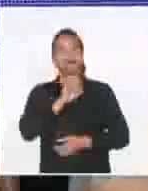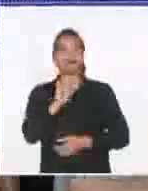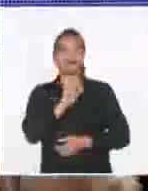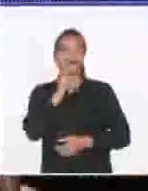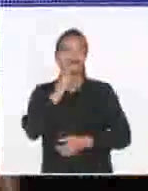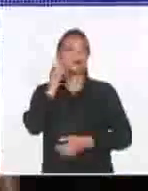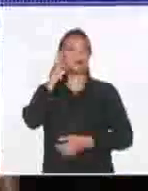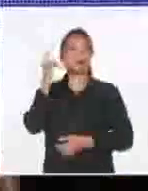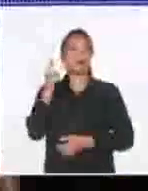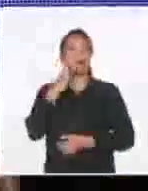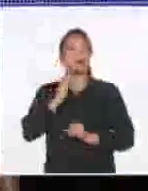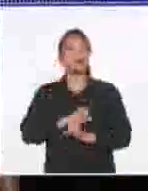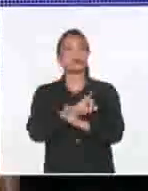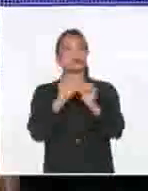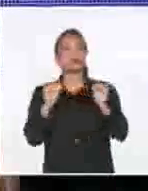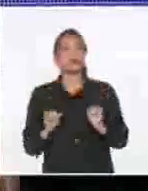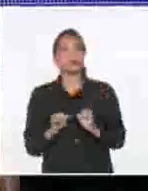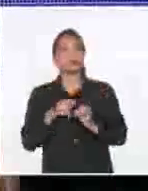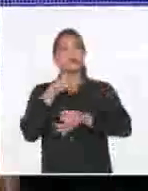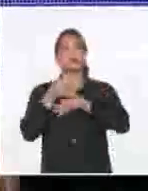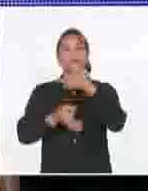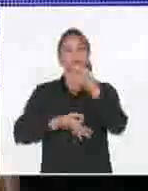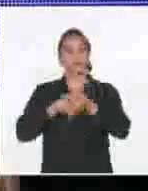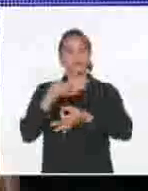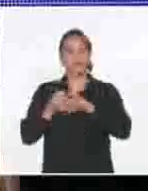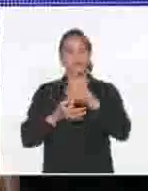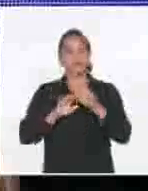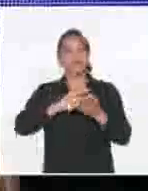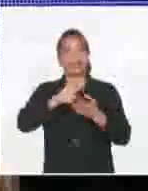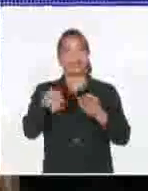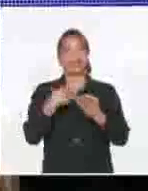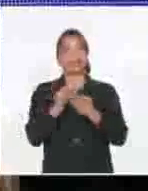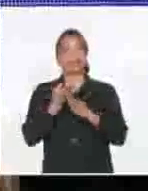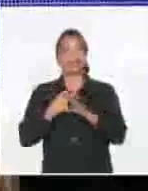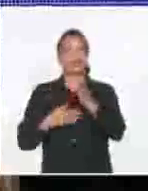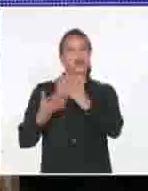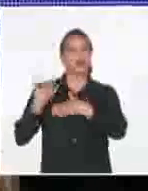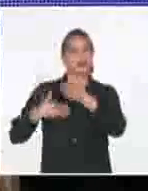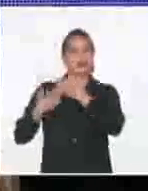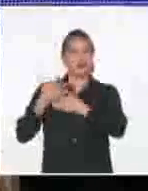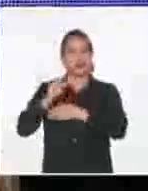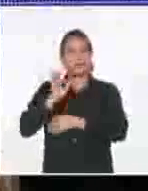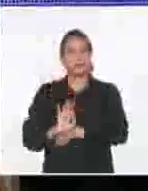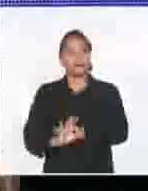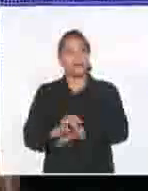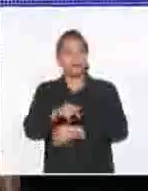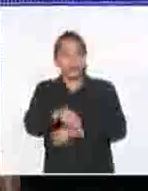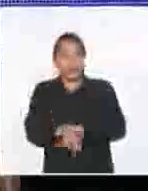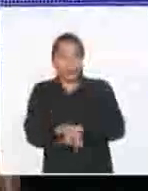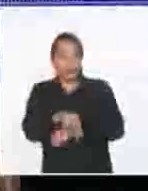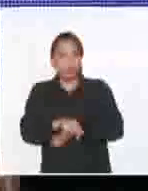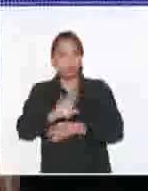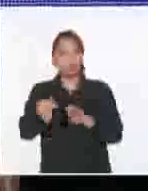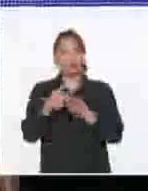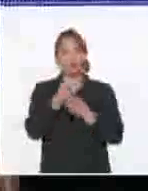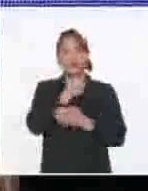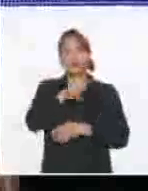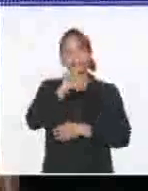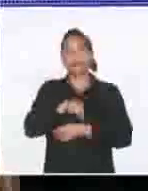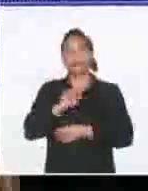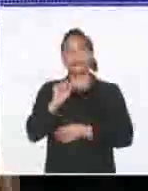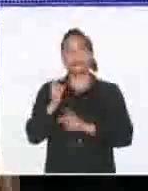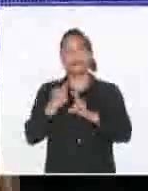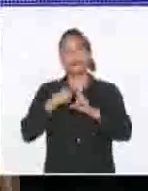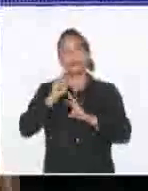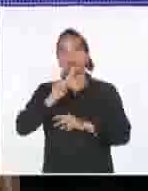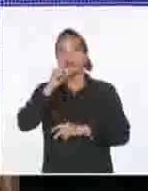hecho un anuncio al respecto en días pasados, pero en efecto, los días 1 y 2 de noviembre, en